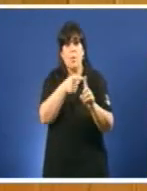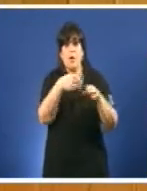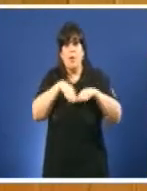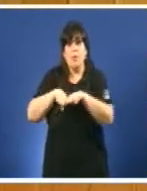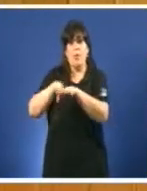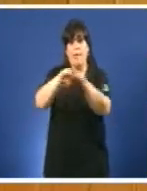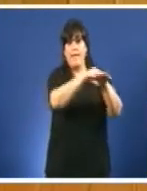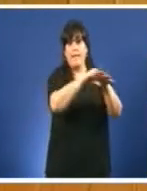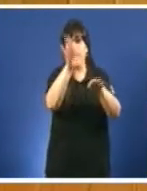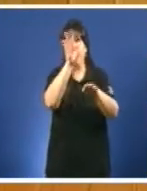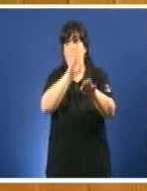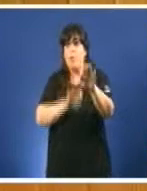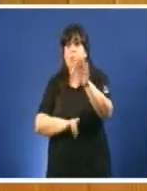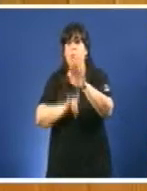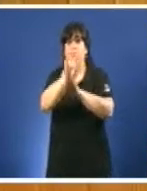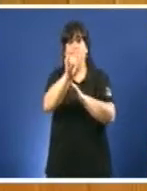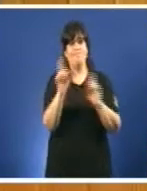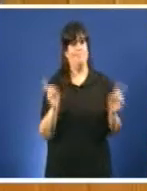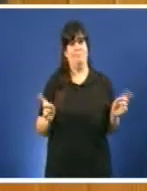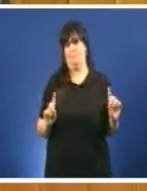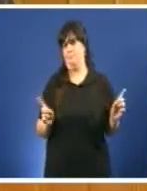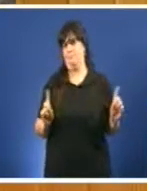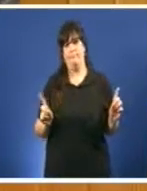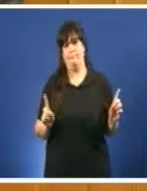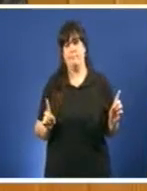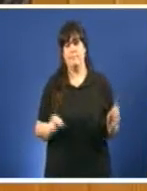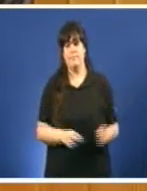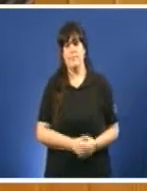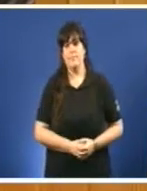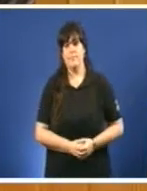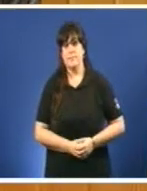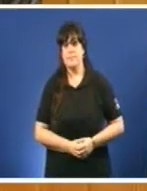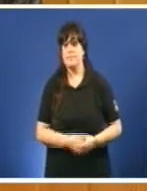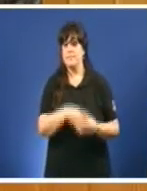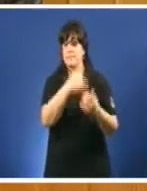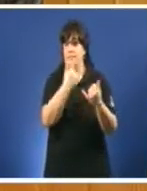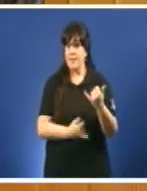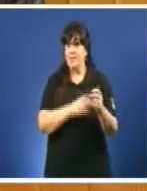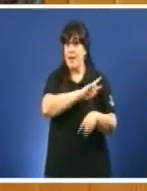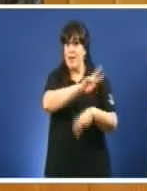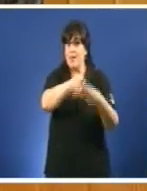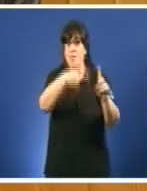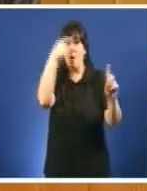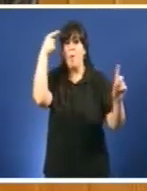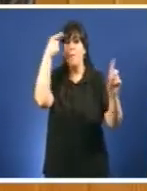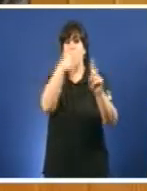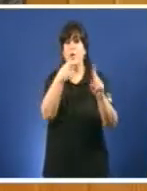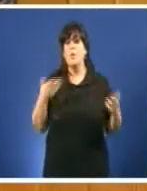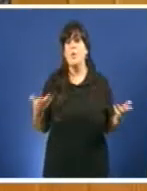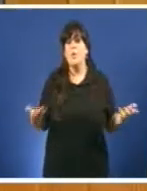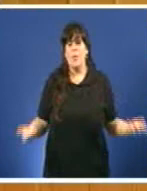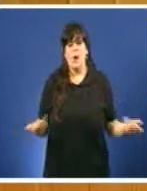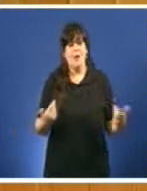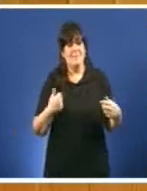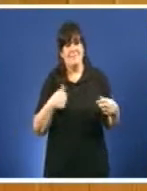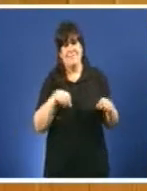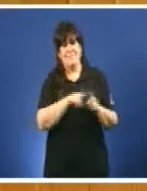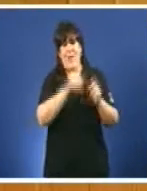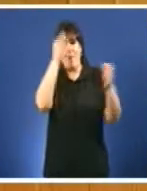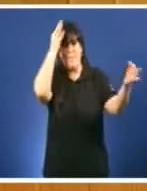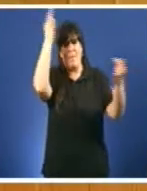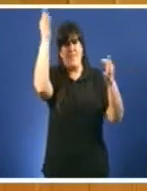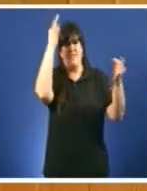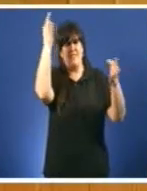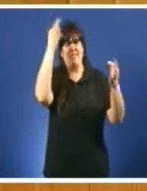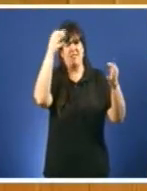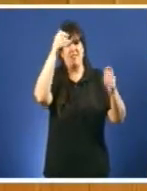e progresividade do sistema fiscal. Son só un feixe inconexo de medidas